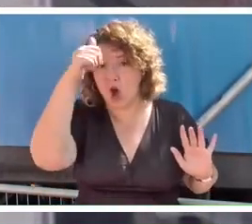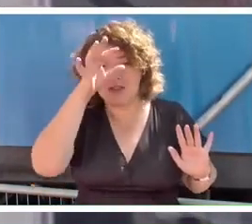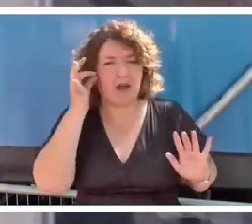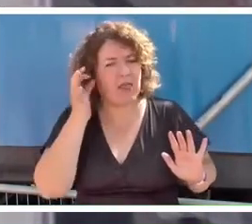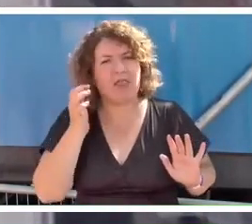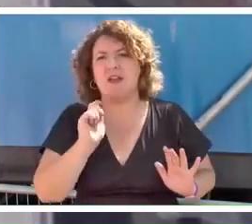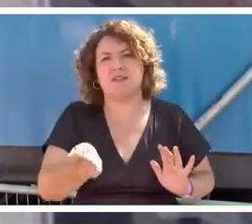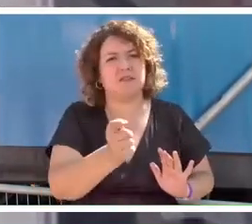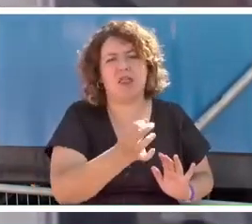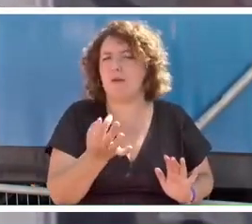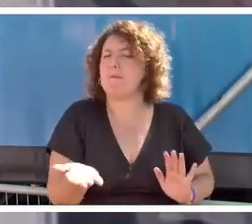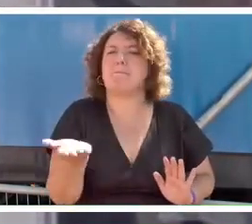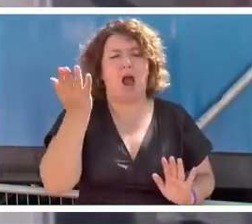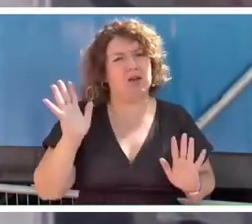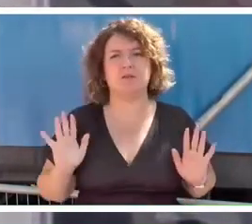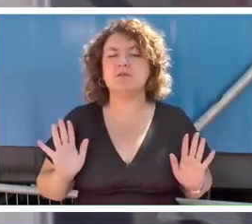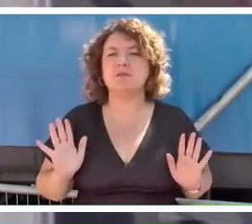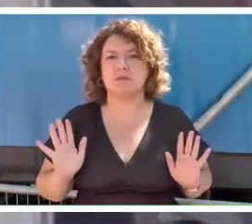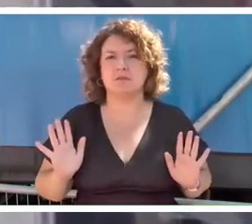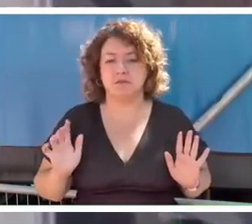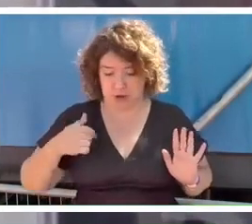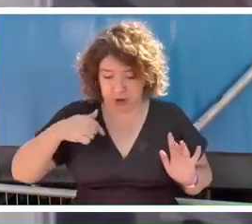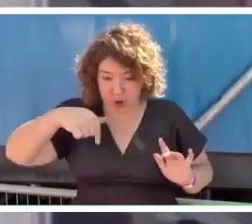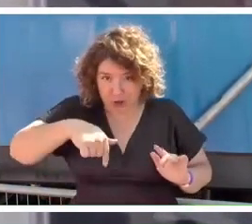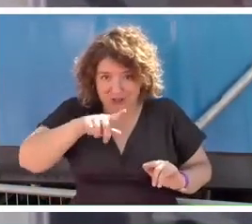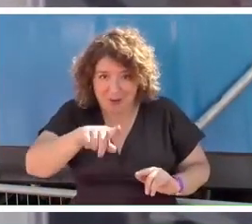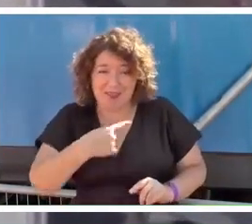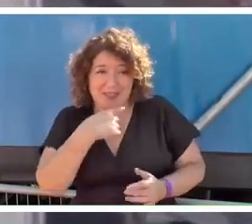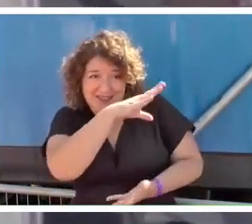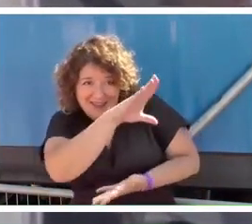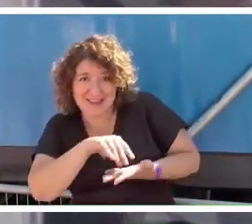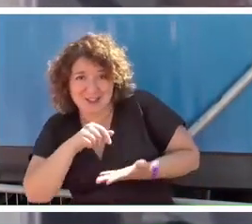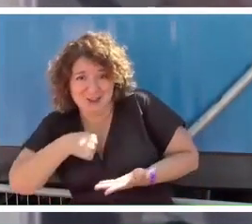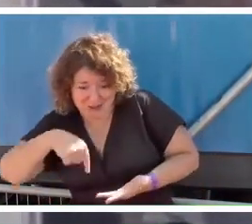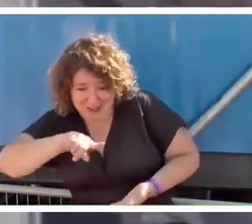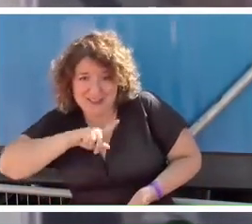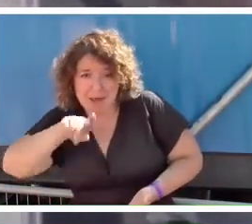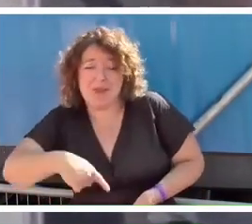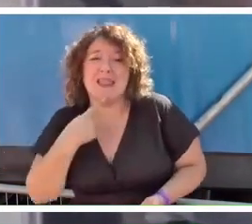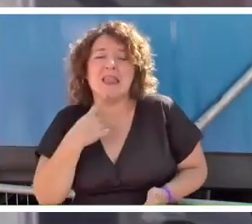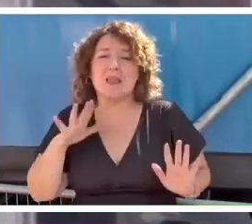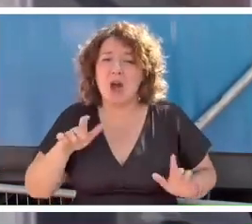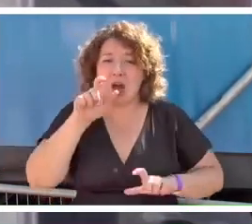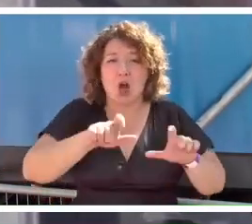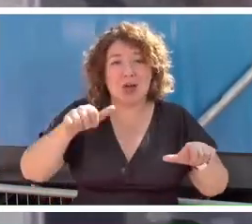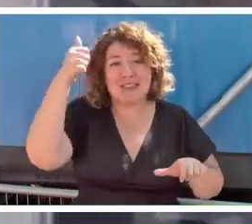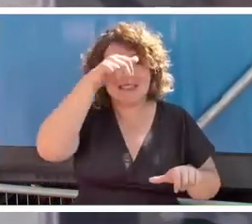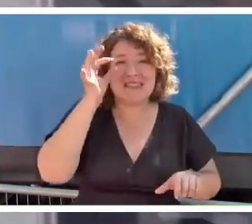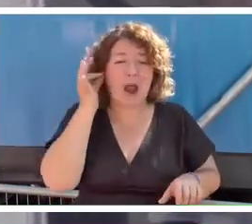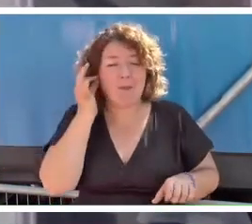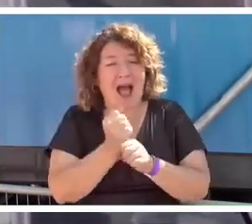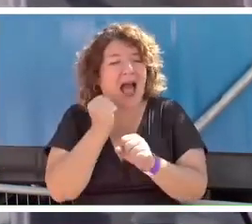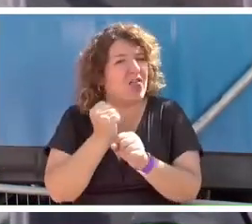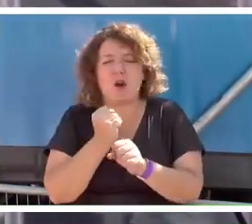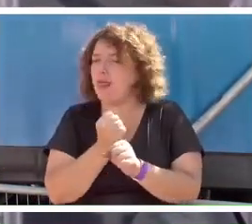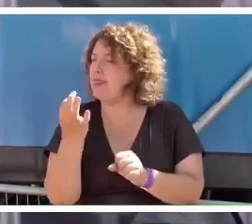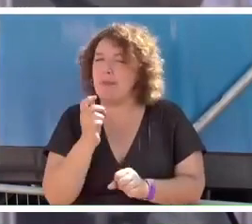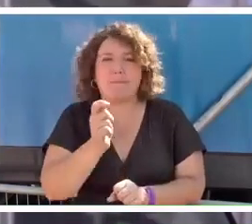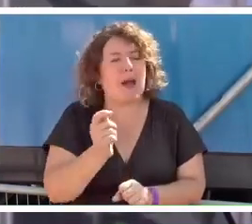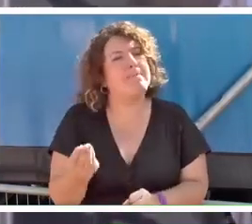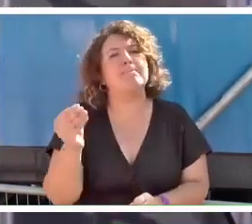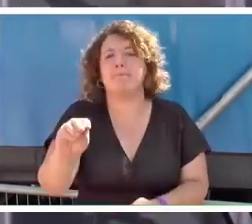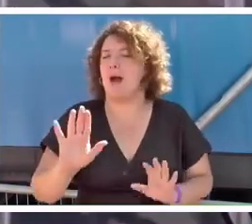que pagarles más. Y aquí también lo decimos nosotros y nosotras. A los trabajadores y a las trabajadoras hay